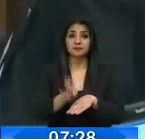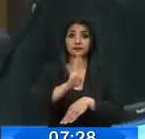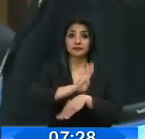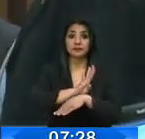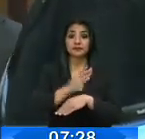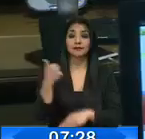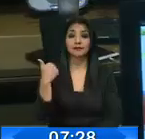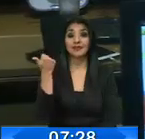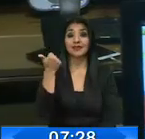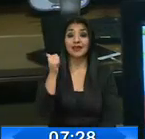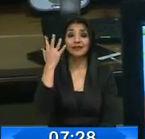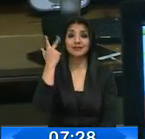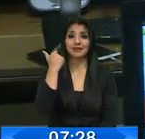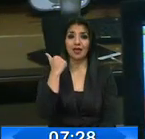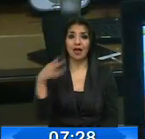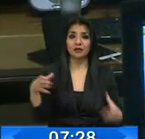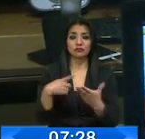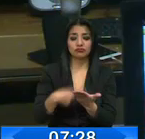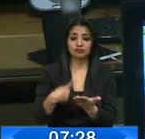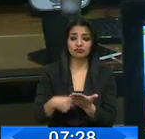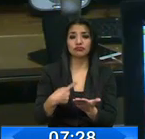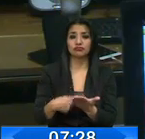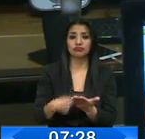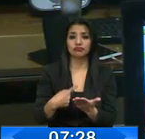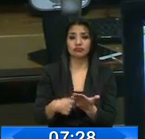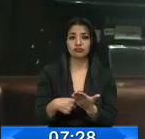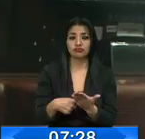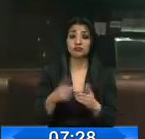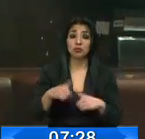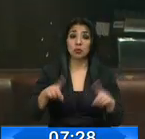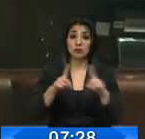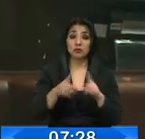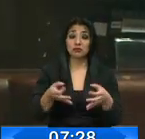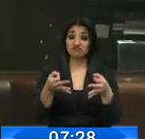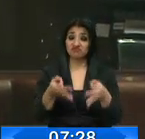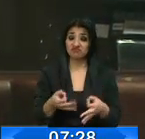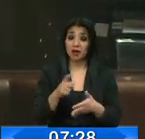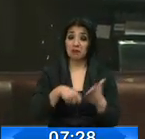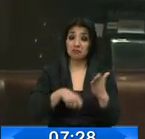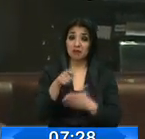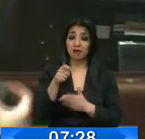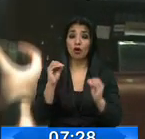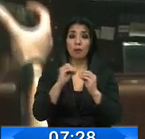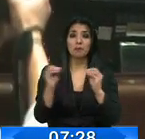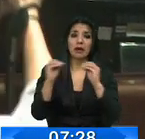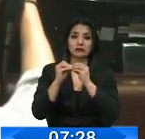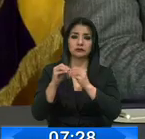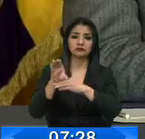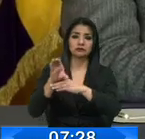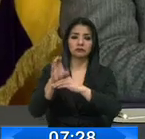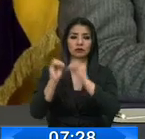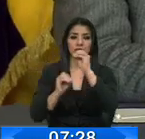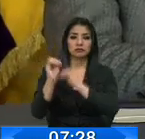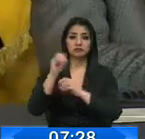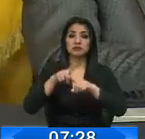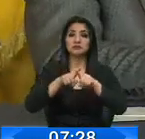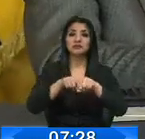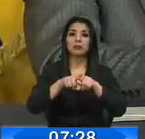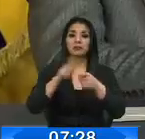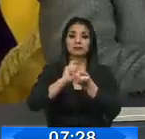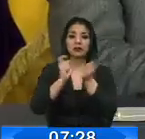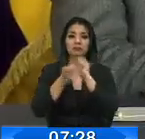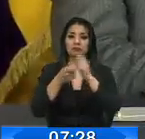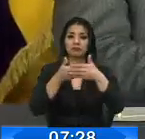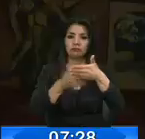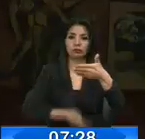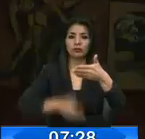para analizar el nuevo documento y hay la posibilidad de aprobarla o ratificarse en las observaciones. Todo dependerá del alcance de los cambios